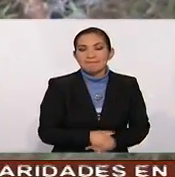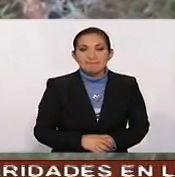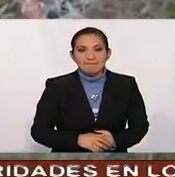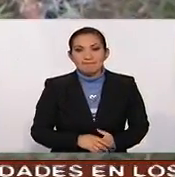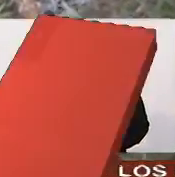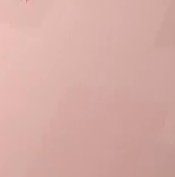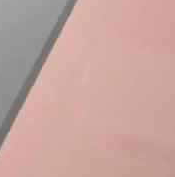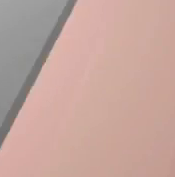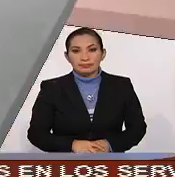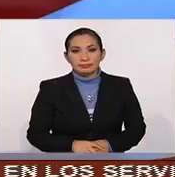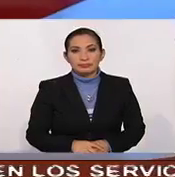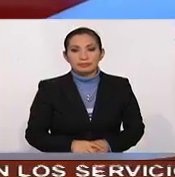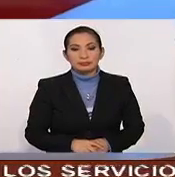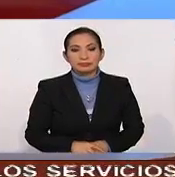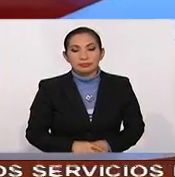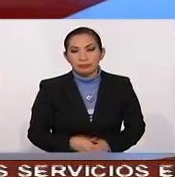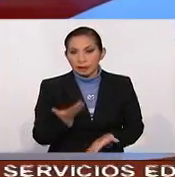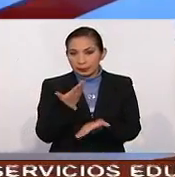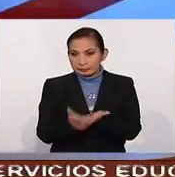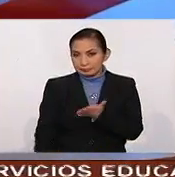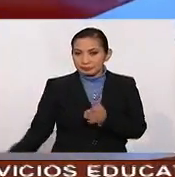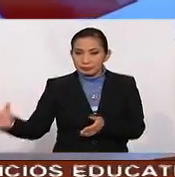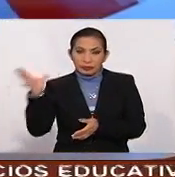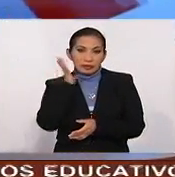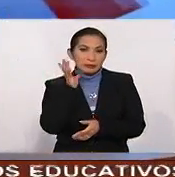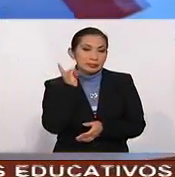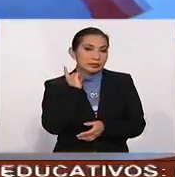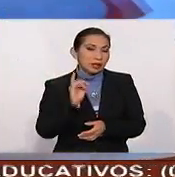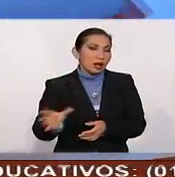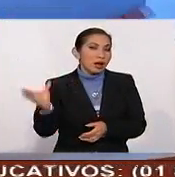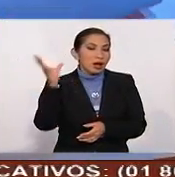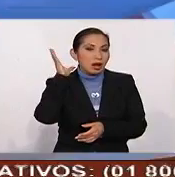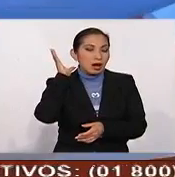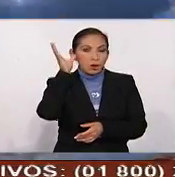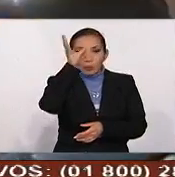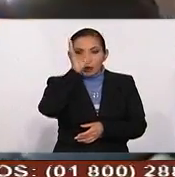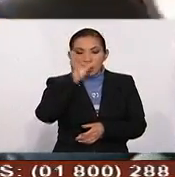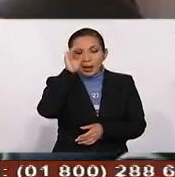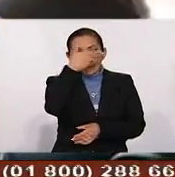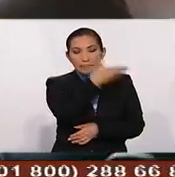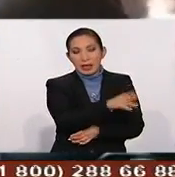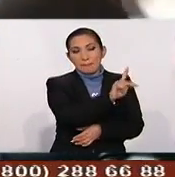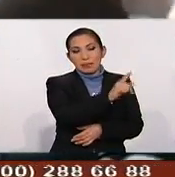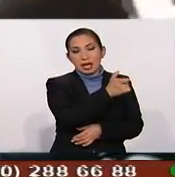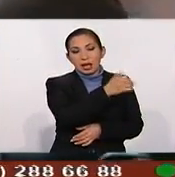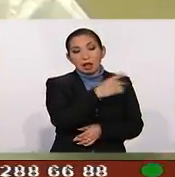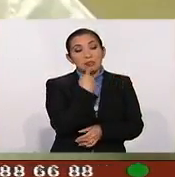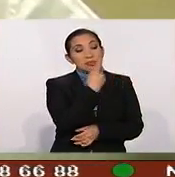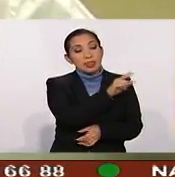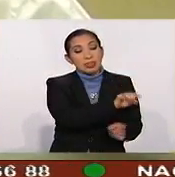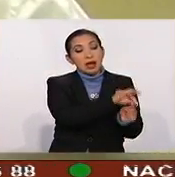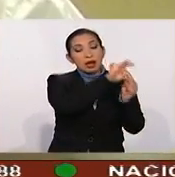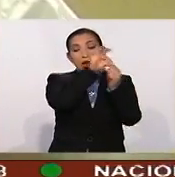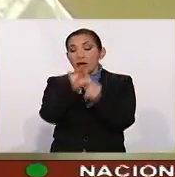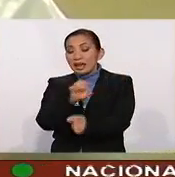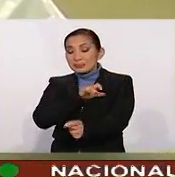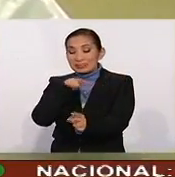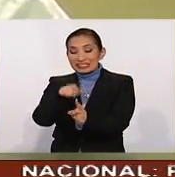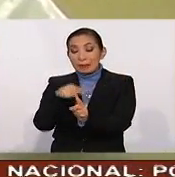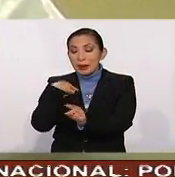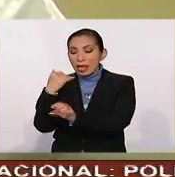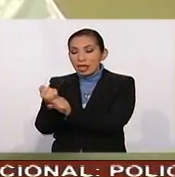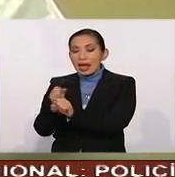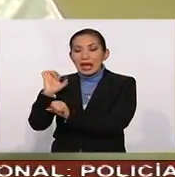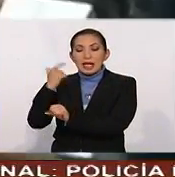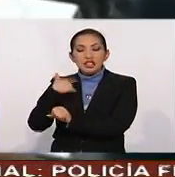delincuentes. Por otra parte, el Congreso de Coahuila solicitó a la Procuraduría General de la República nombrar un fiscal especial para investigar el caso